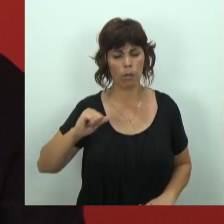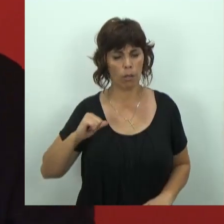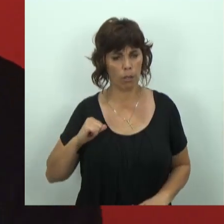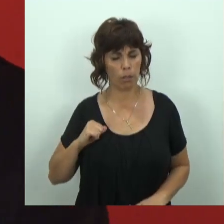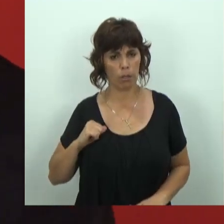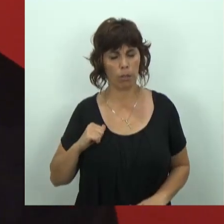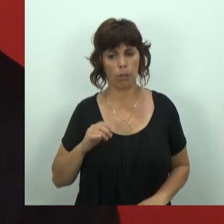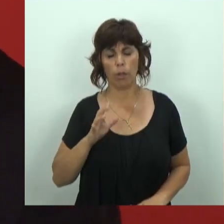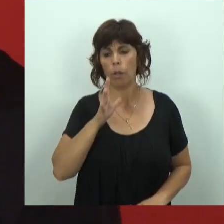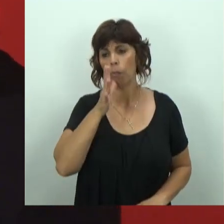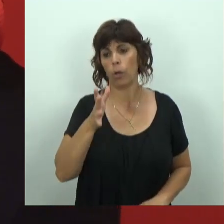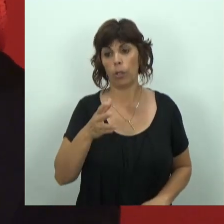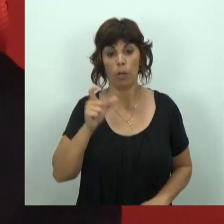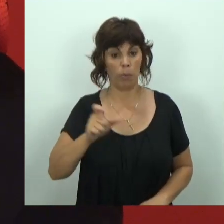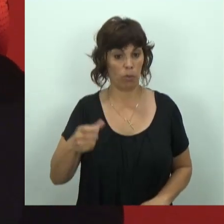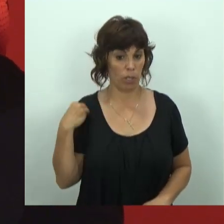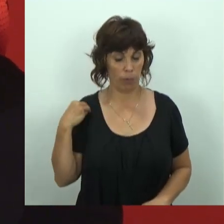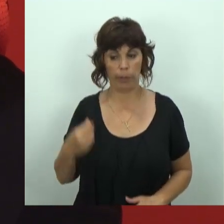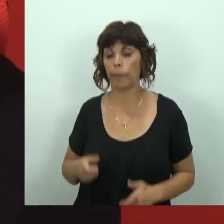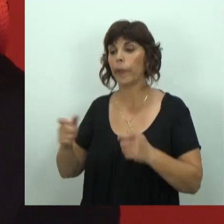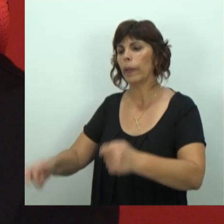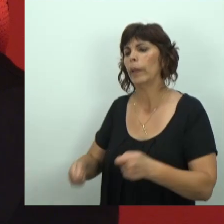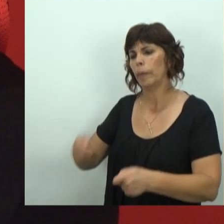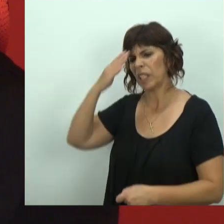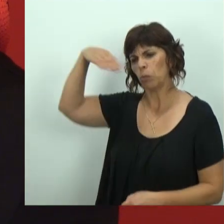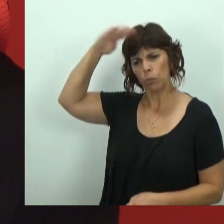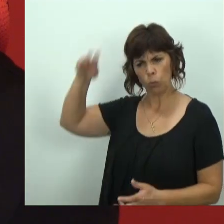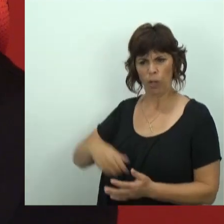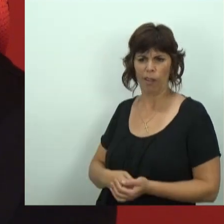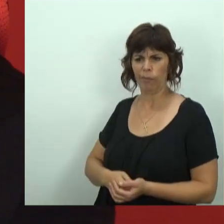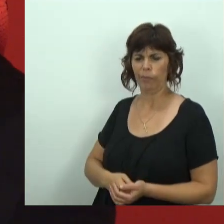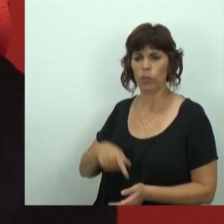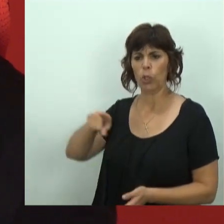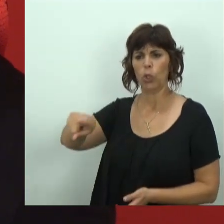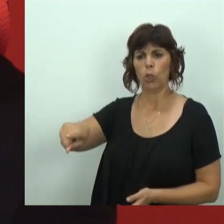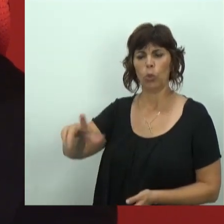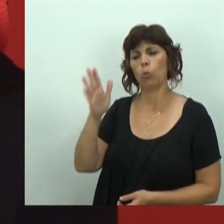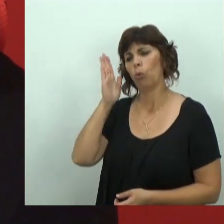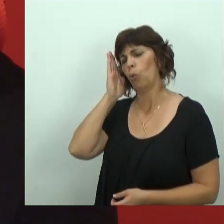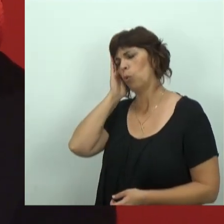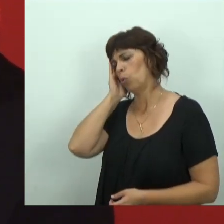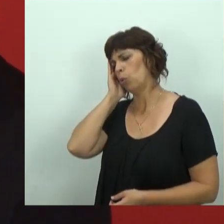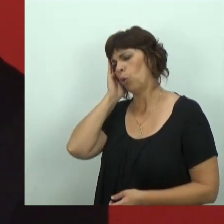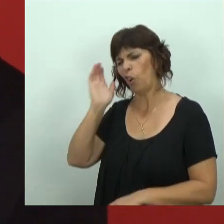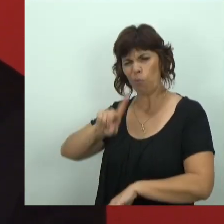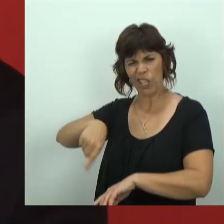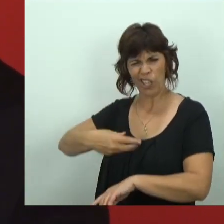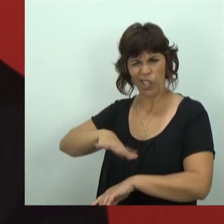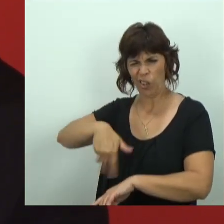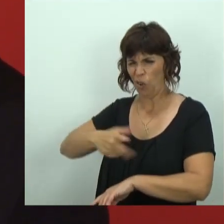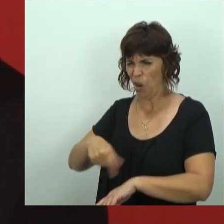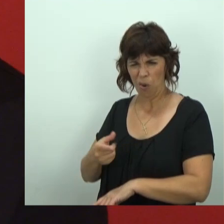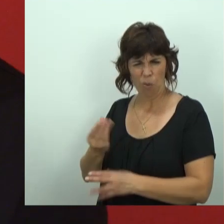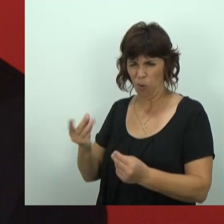Porque me han dicho: pastor, pero no tiene que dormir bastante. La verdad, sí, uno necesita bastante dormir. Tienes